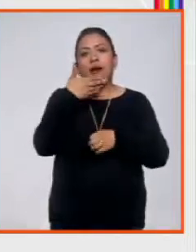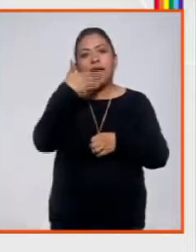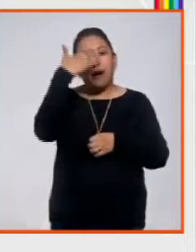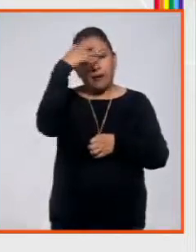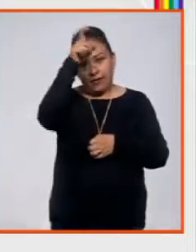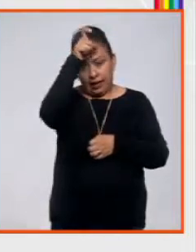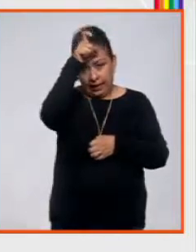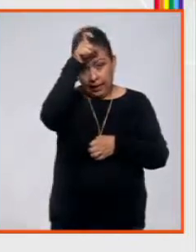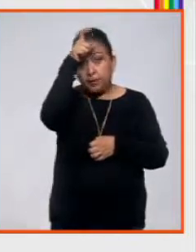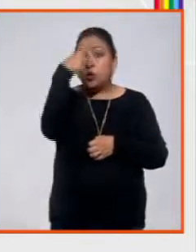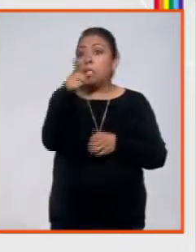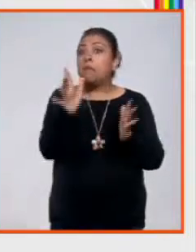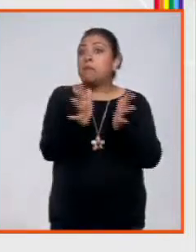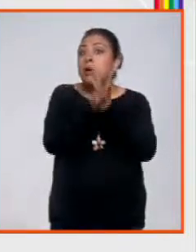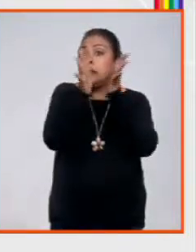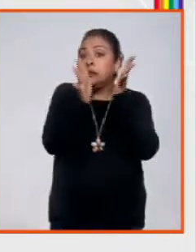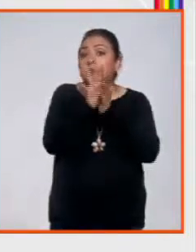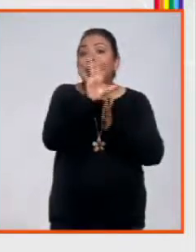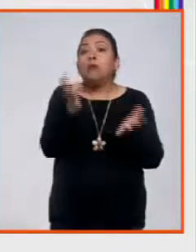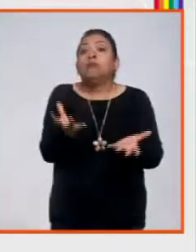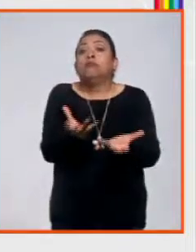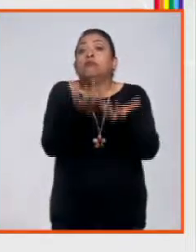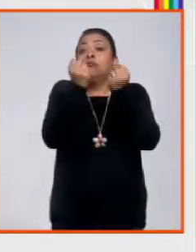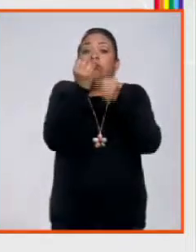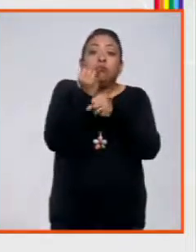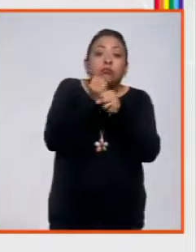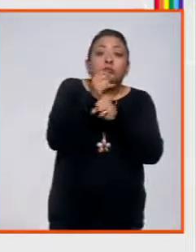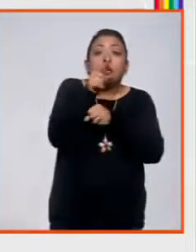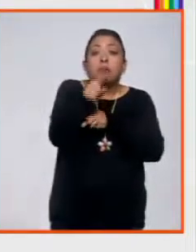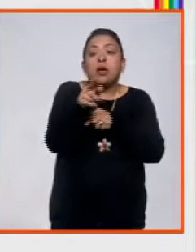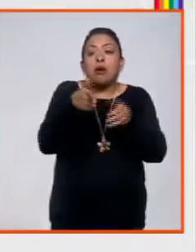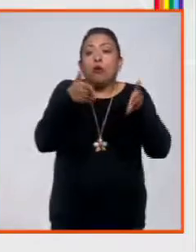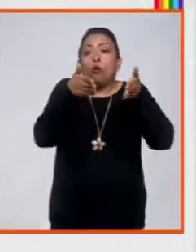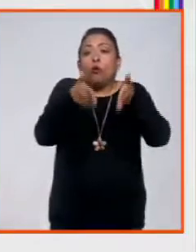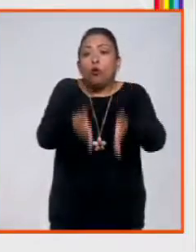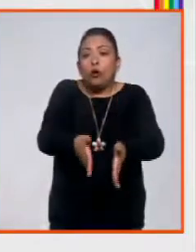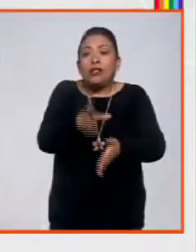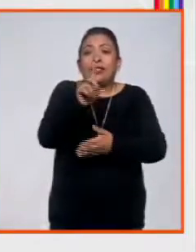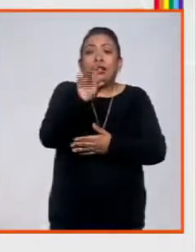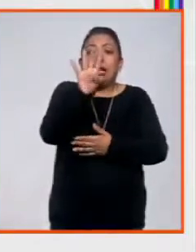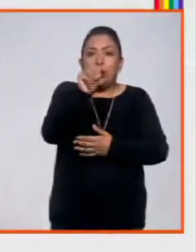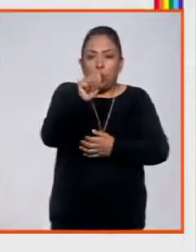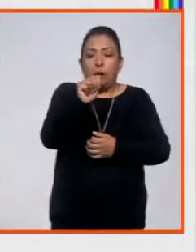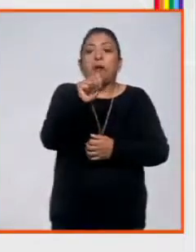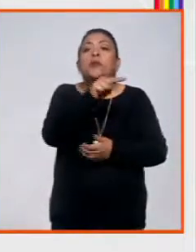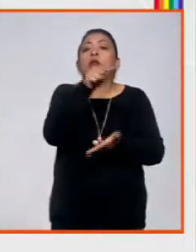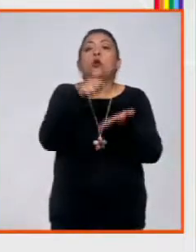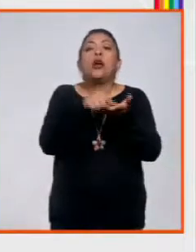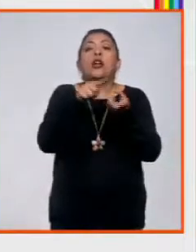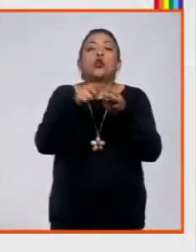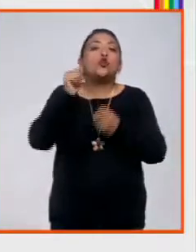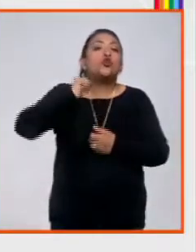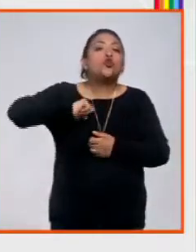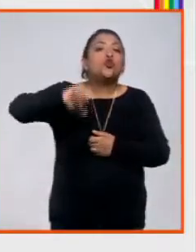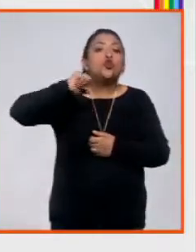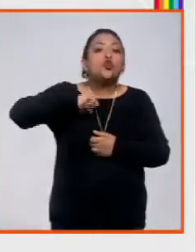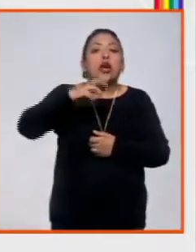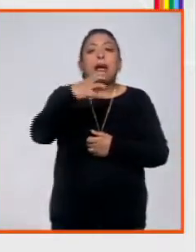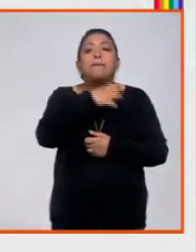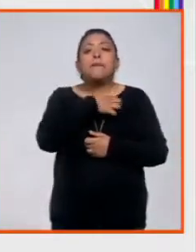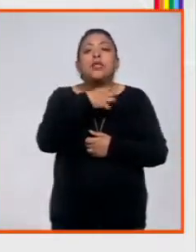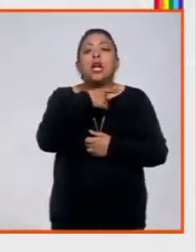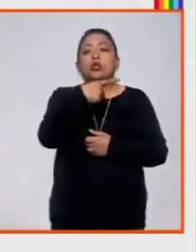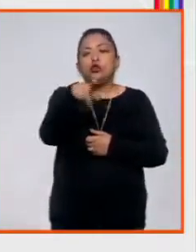de egipto por su colaboración en el rescate e investigación de la tumba tebana 39 ubicada en la antigua capital del imperio